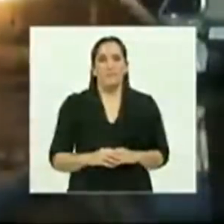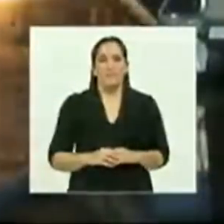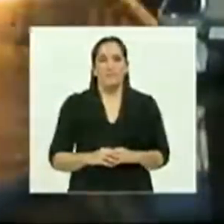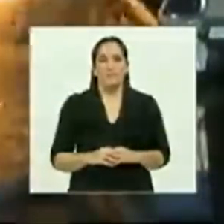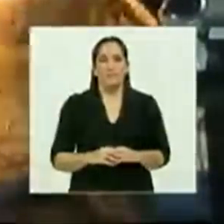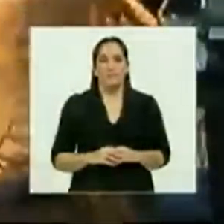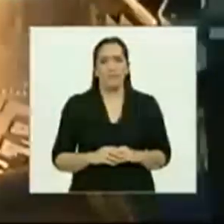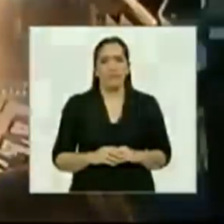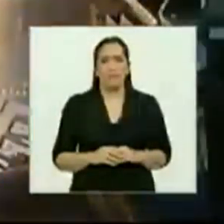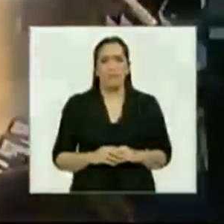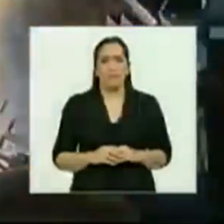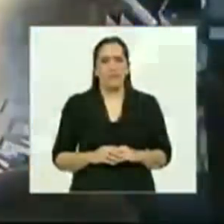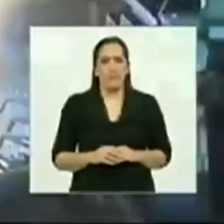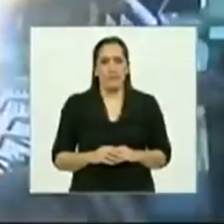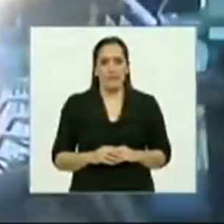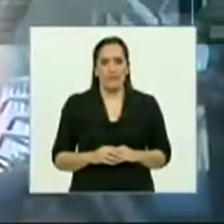Allumage Vulcain.